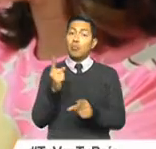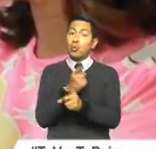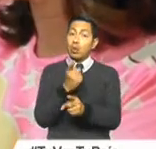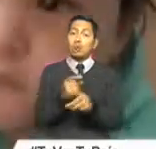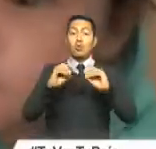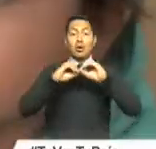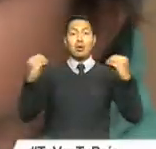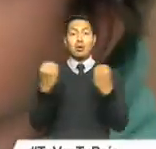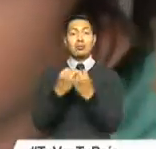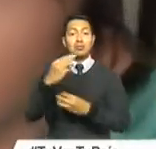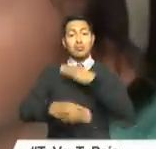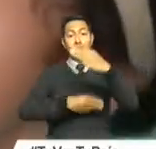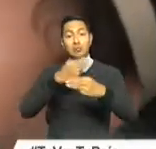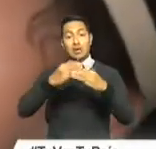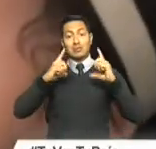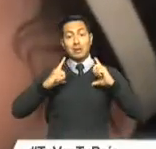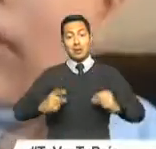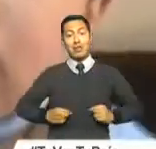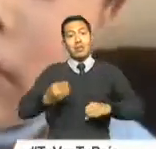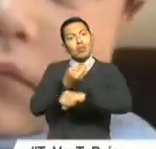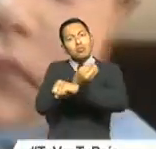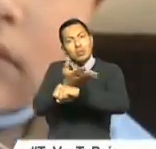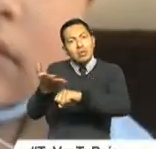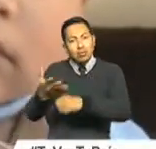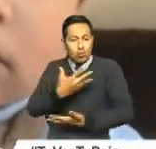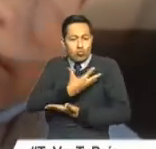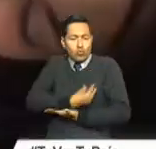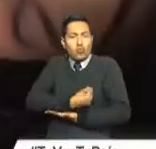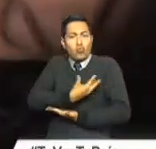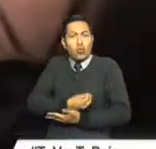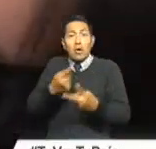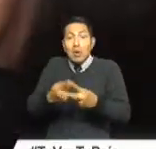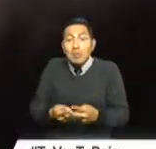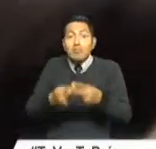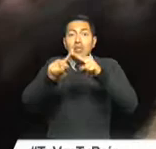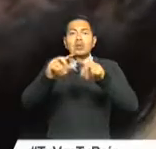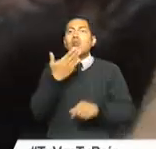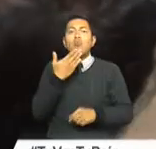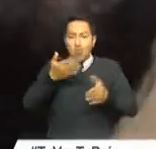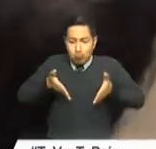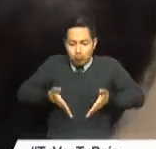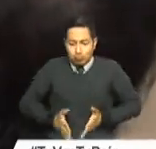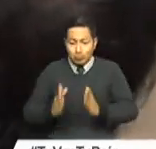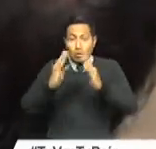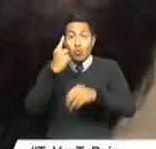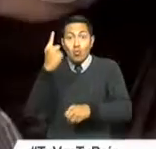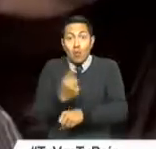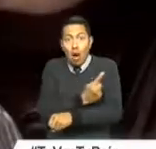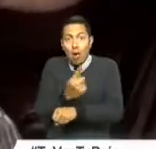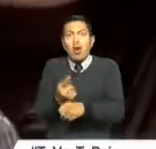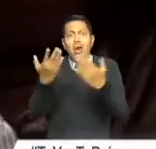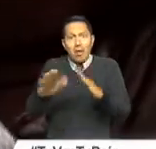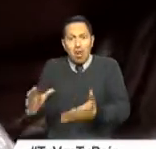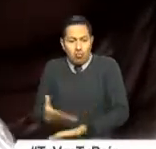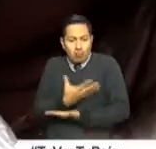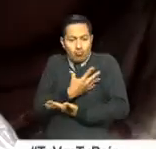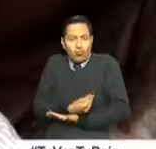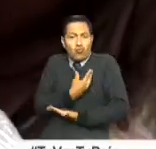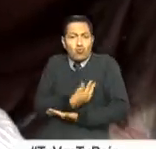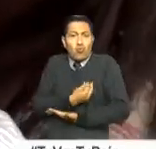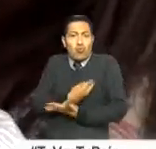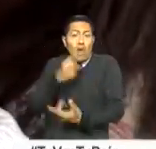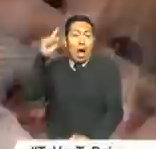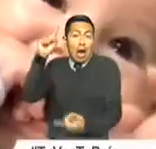de la Salud recomienda iniciar la lactancia materna en la primera hora de vida del bebé y mantenerla como único alimento hasta los